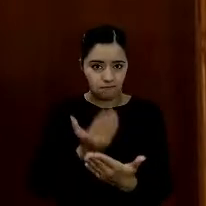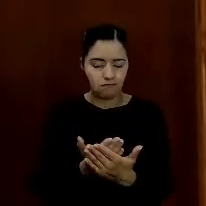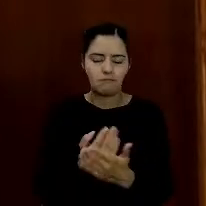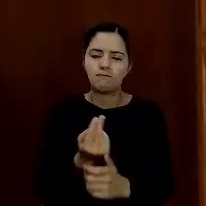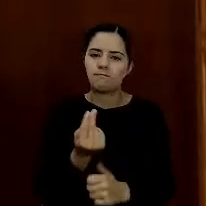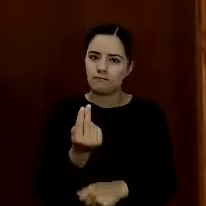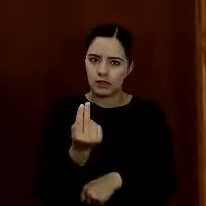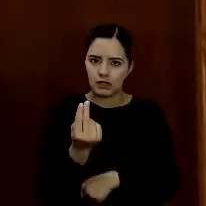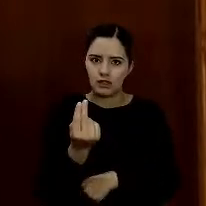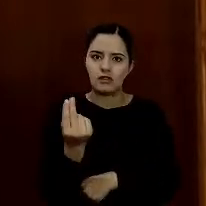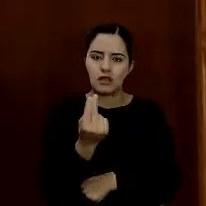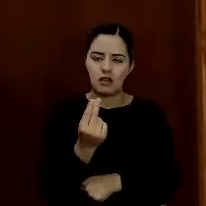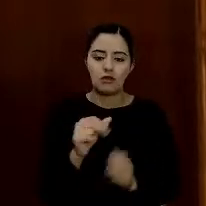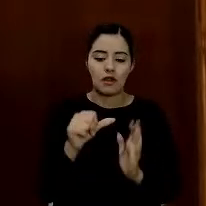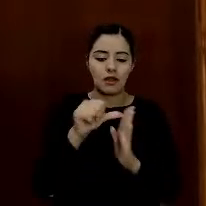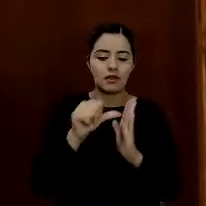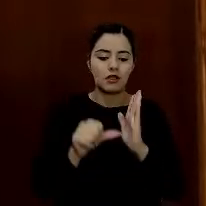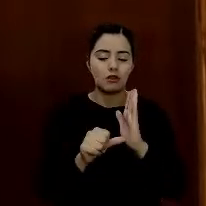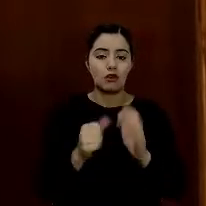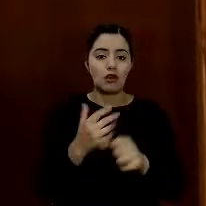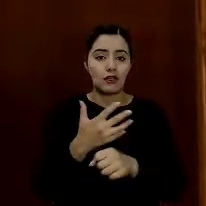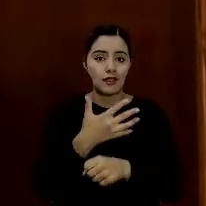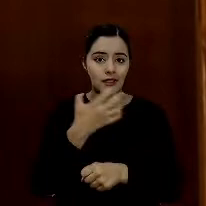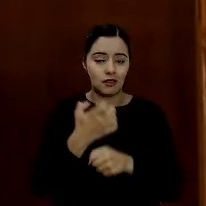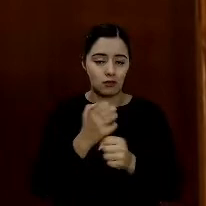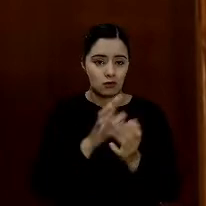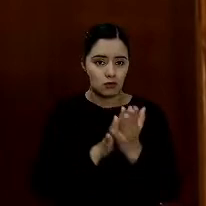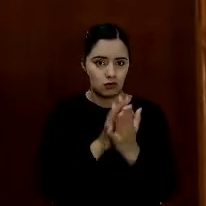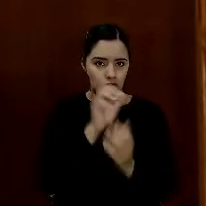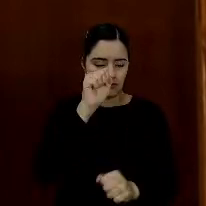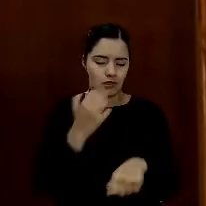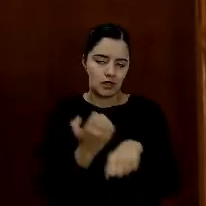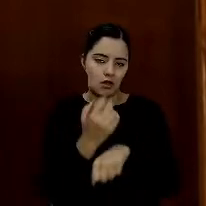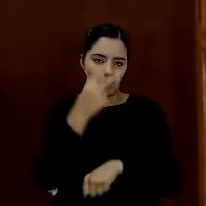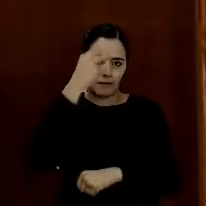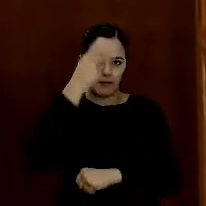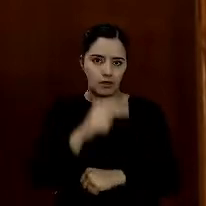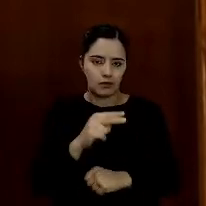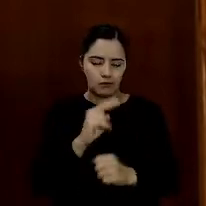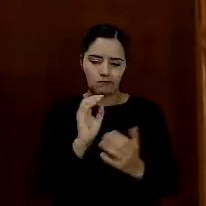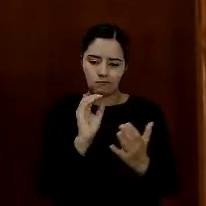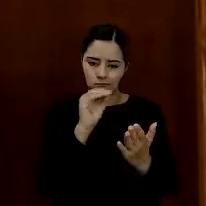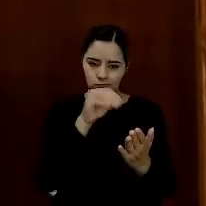el artículo 5 de nuestra Constitución estatal,